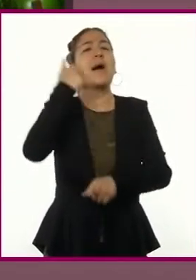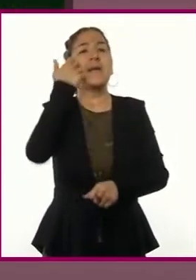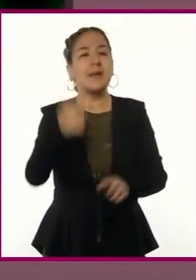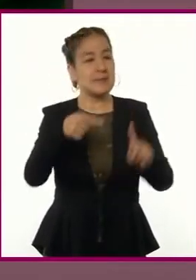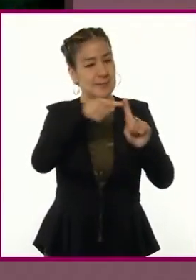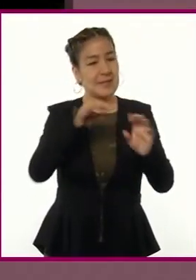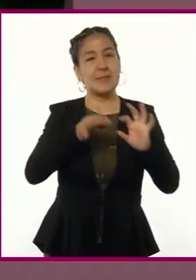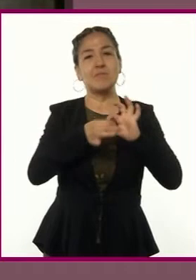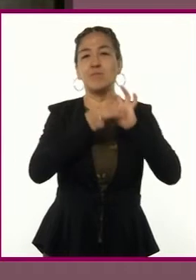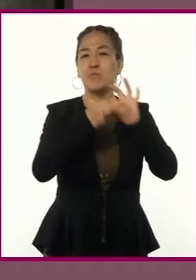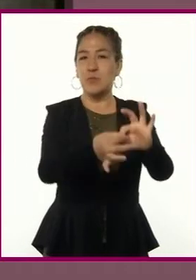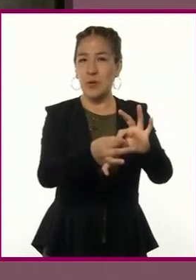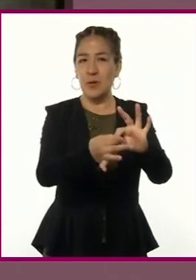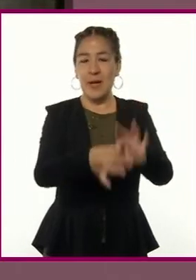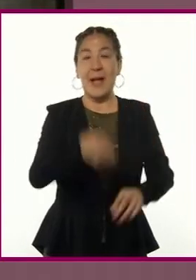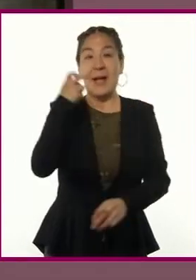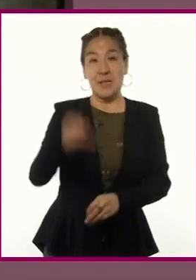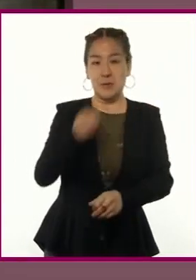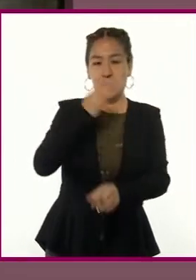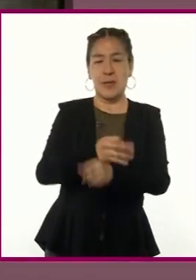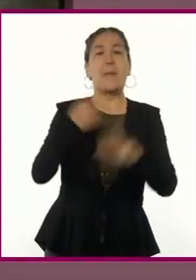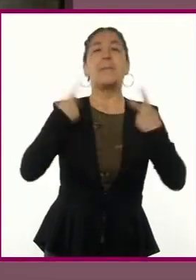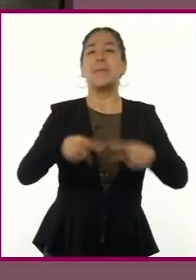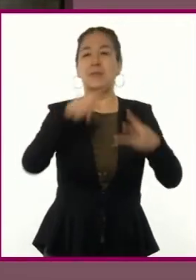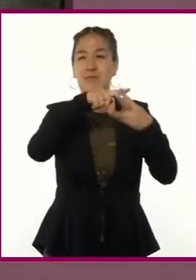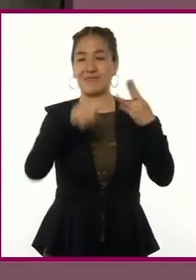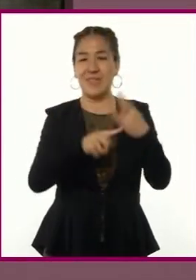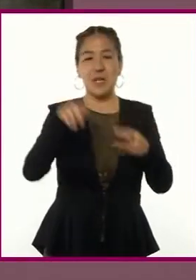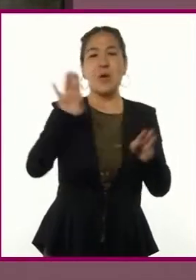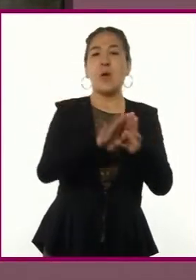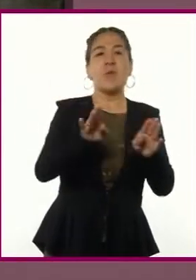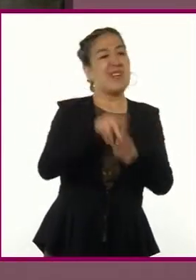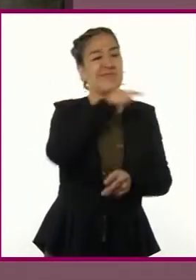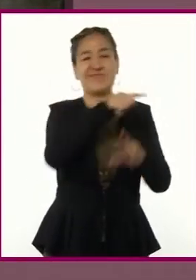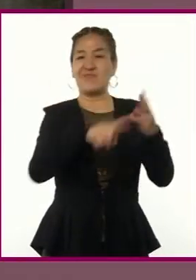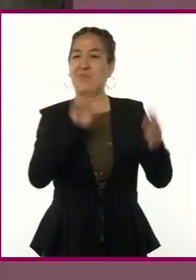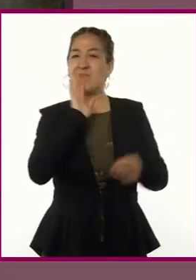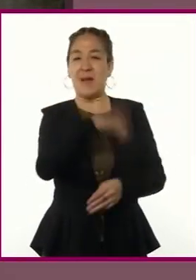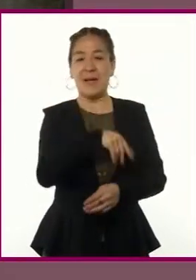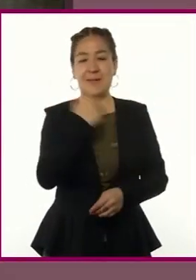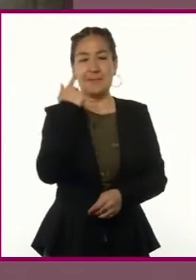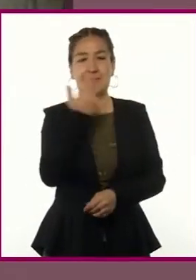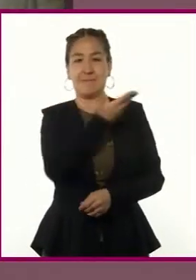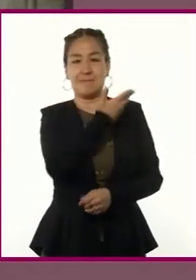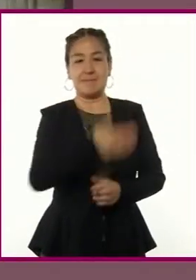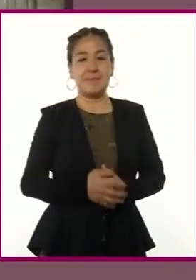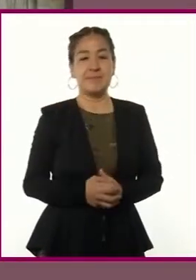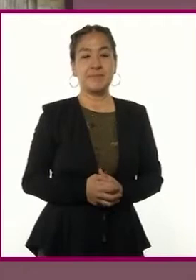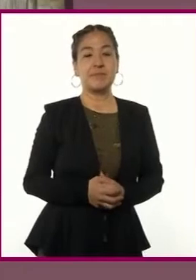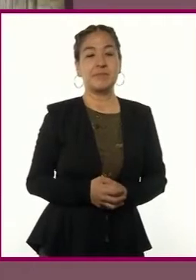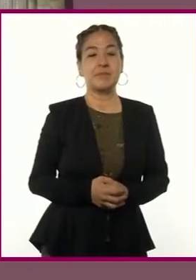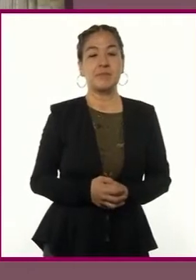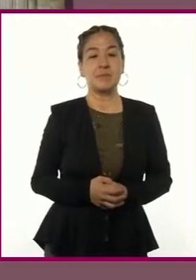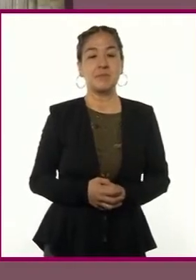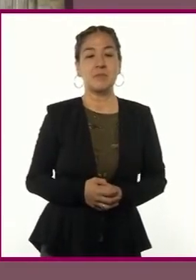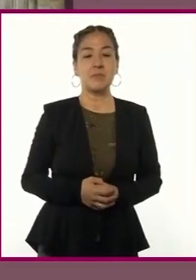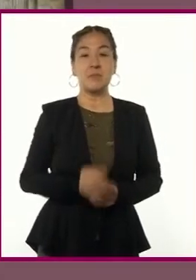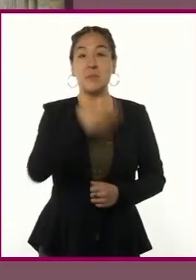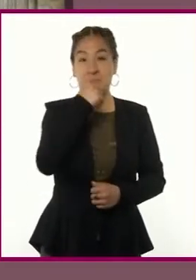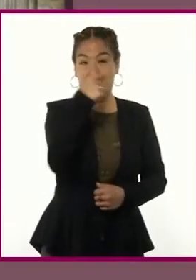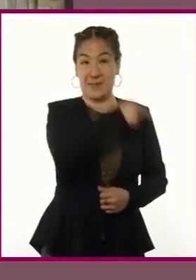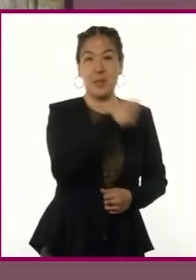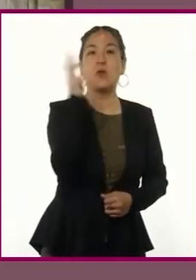mantenerse unidos. Entre estos autores prohibidos destacaban Jean-Jacques Rousseau, filósofo político que